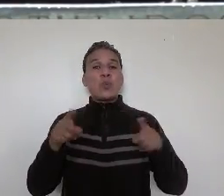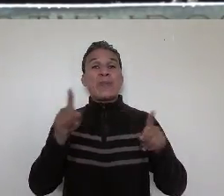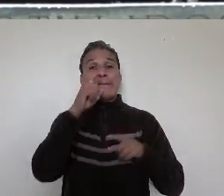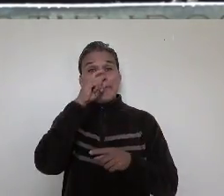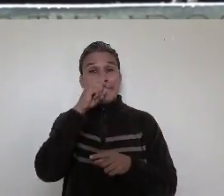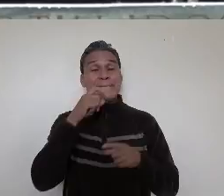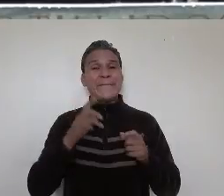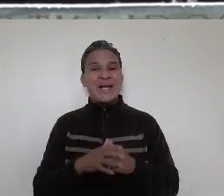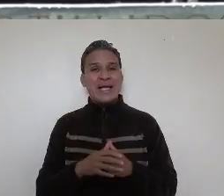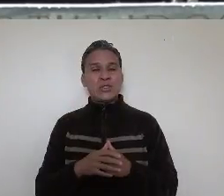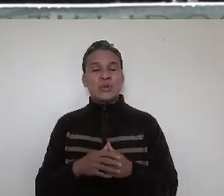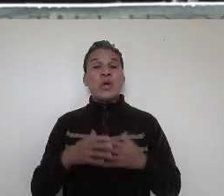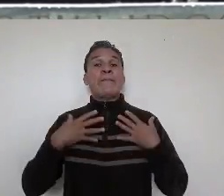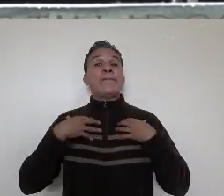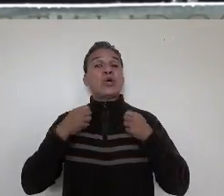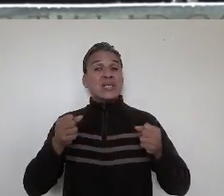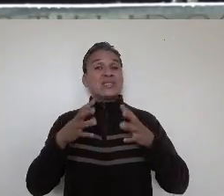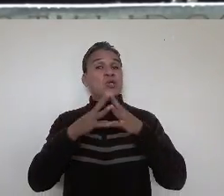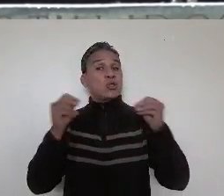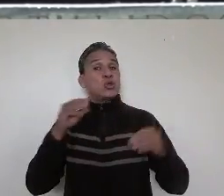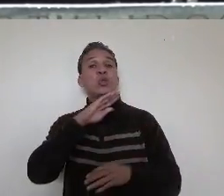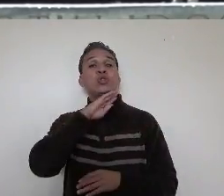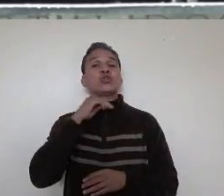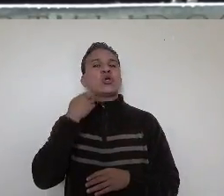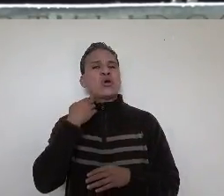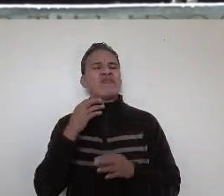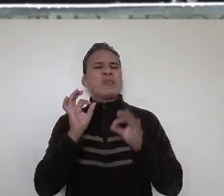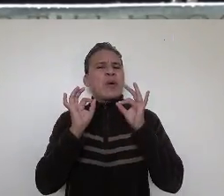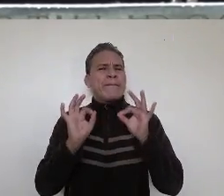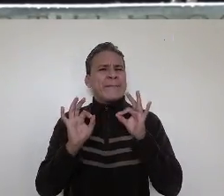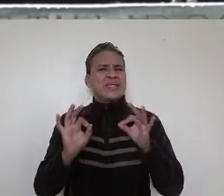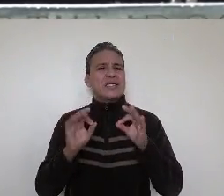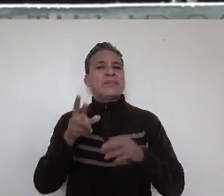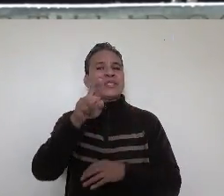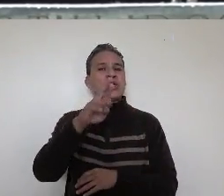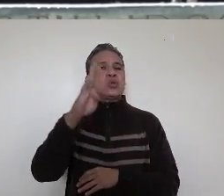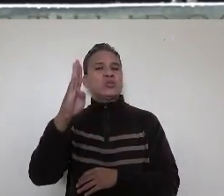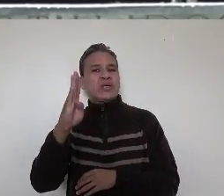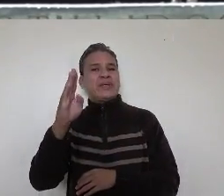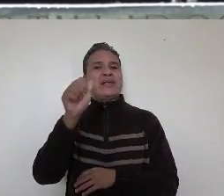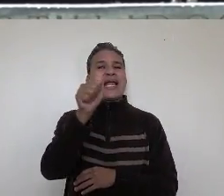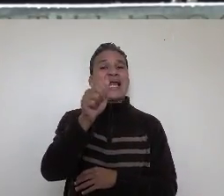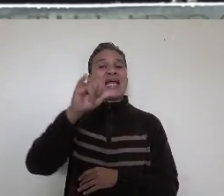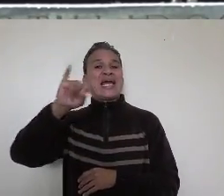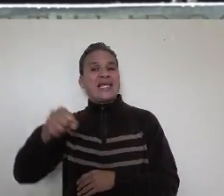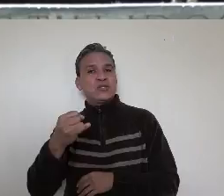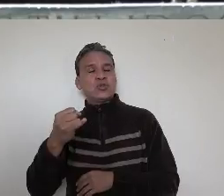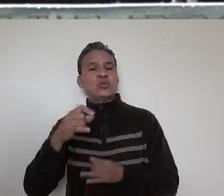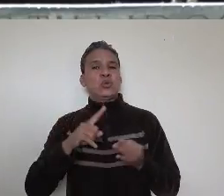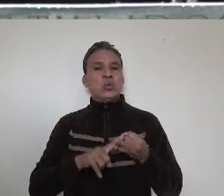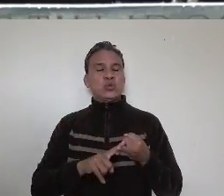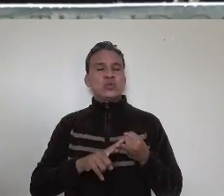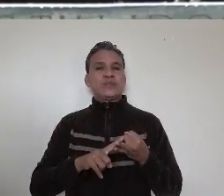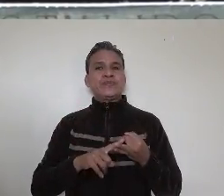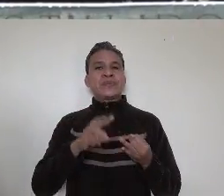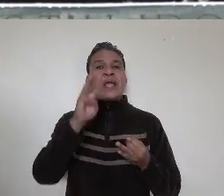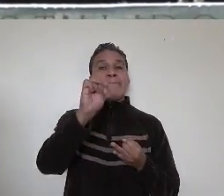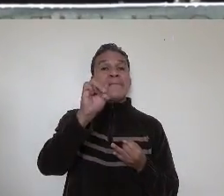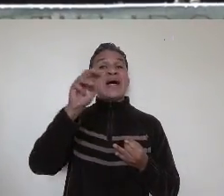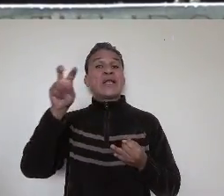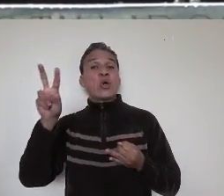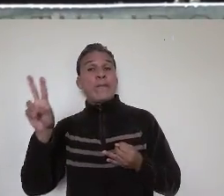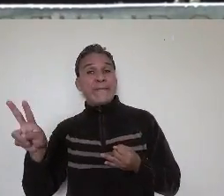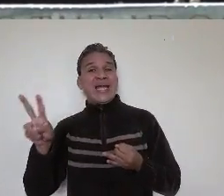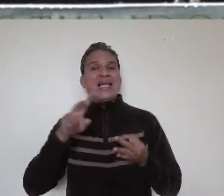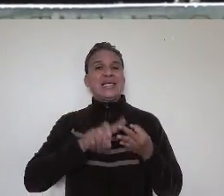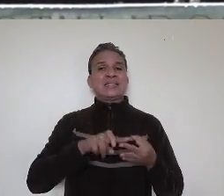de vida. Y por la salud de todos los enfermos, de manera especial Rosa Belén, Ana Jesús, Mario Vélez,